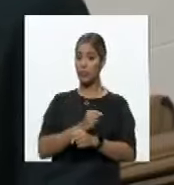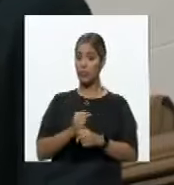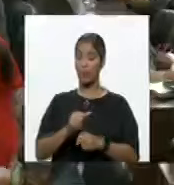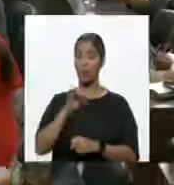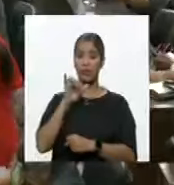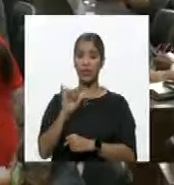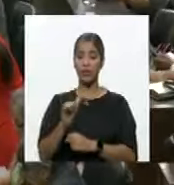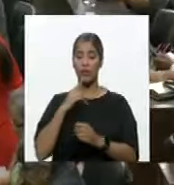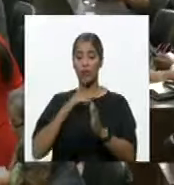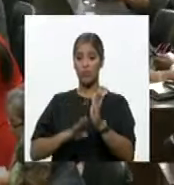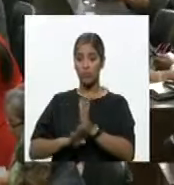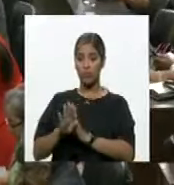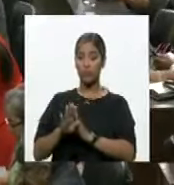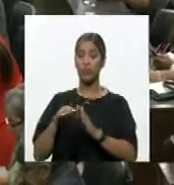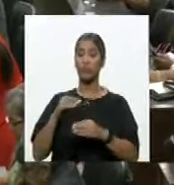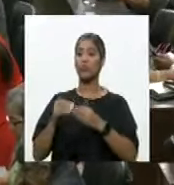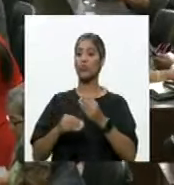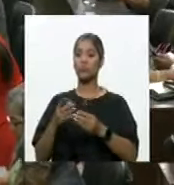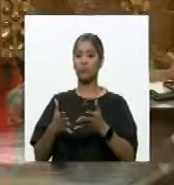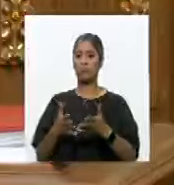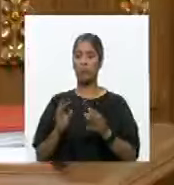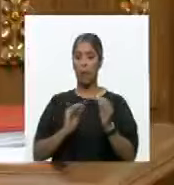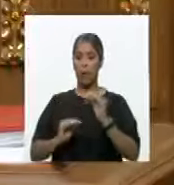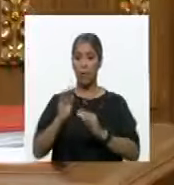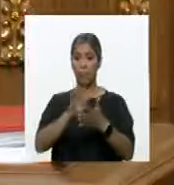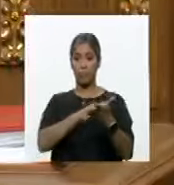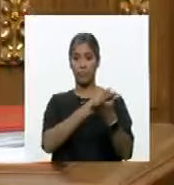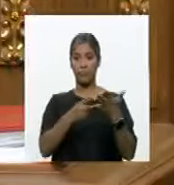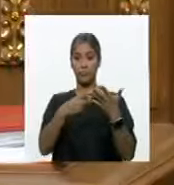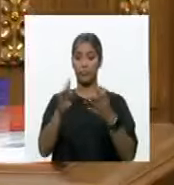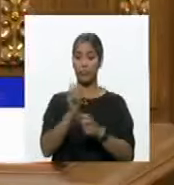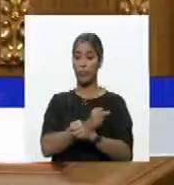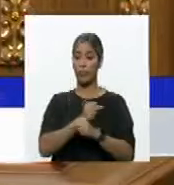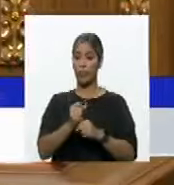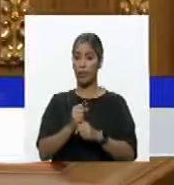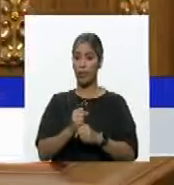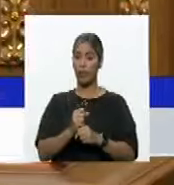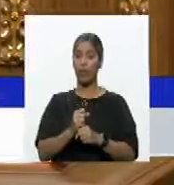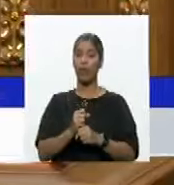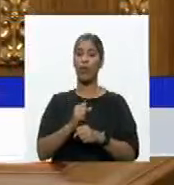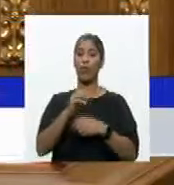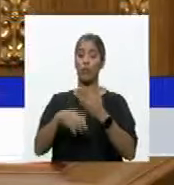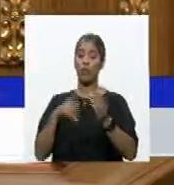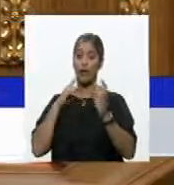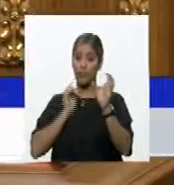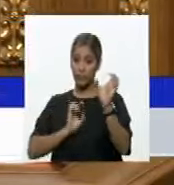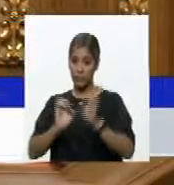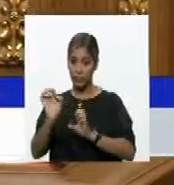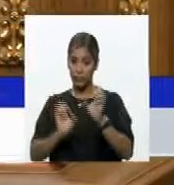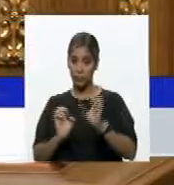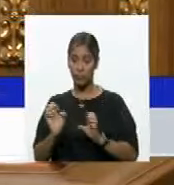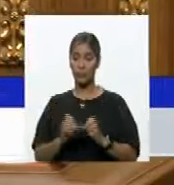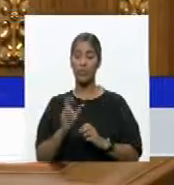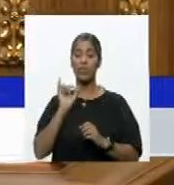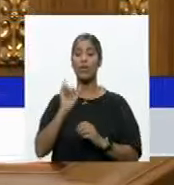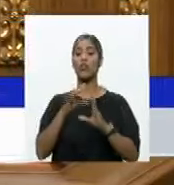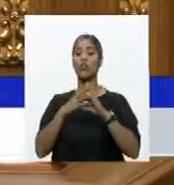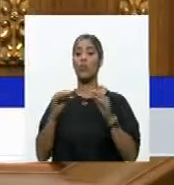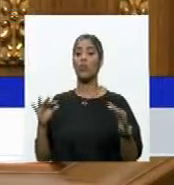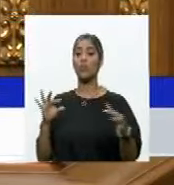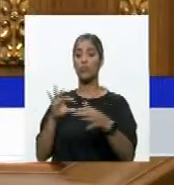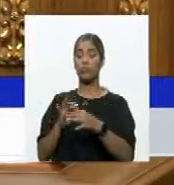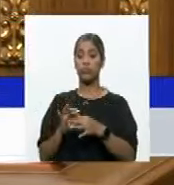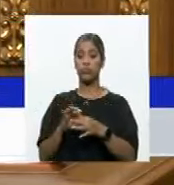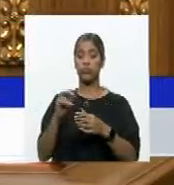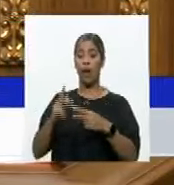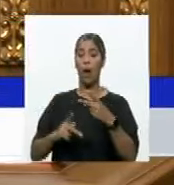y avanza sobre la elaboración de un cronograma de trabajo, un baremo de evaluación y todo lo relativo